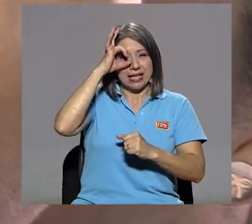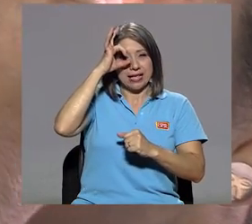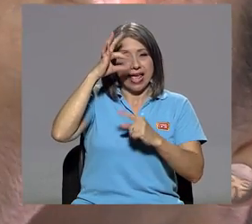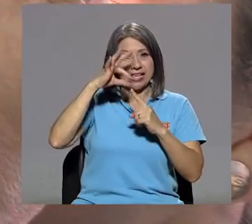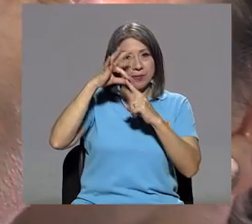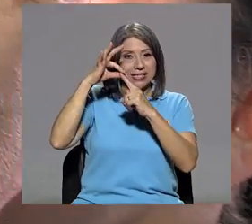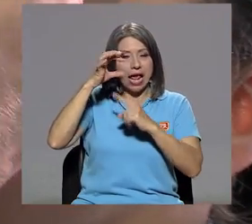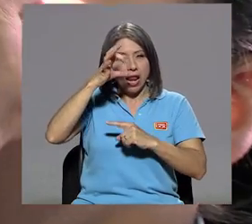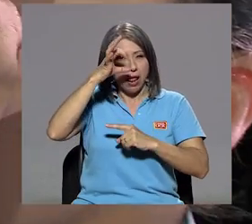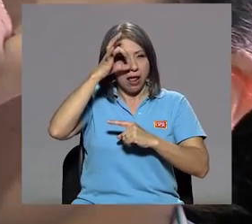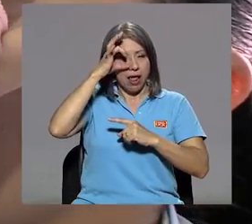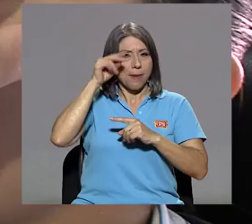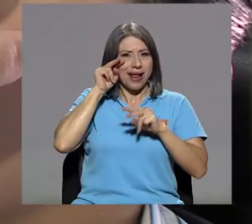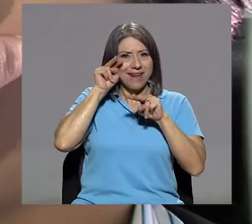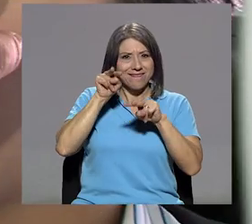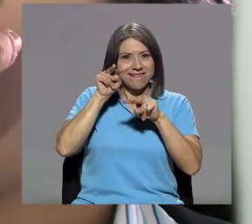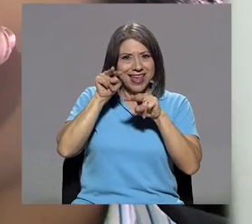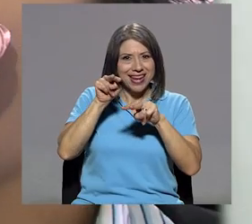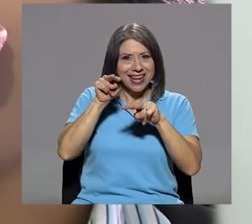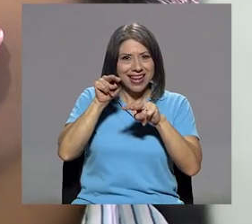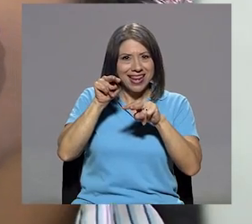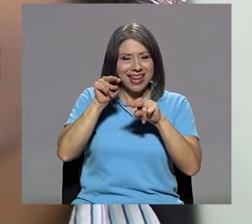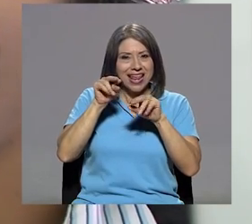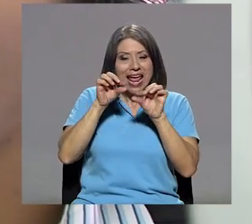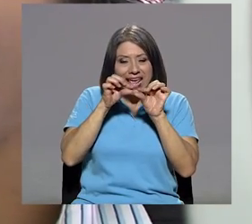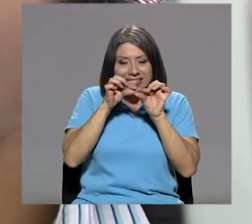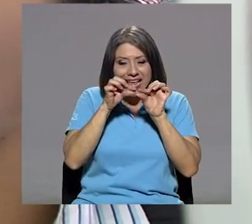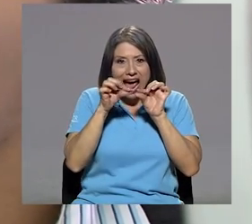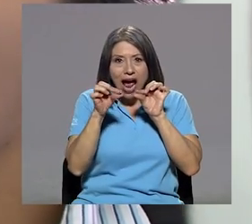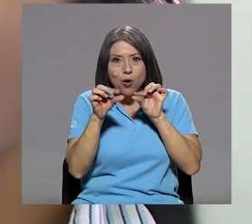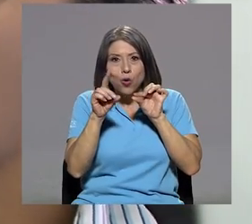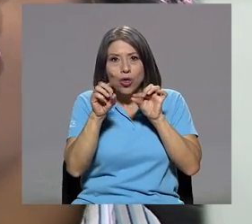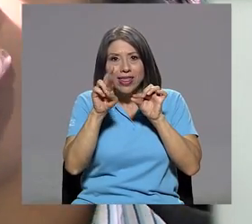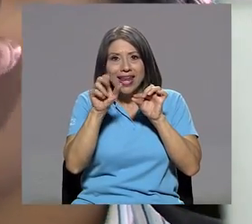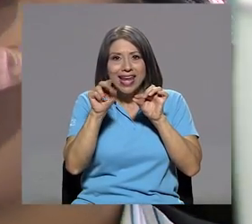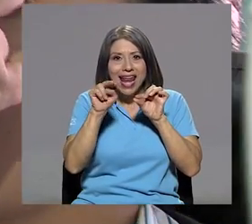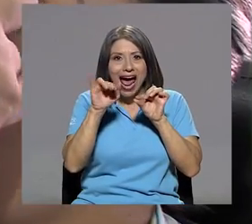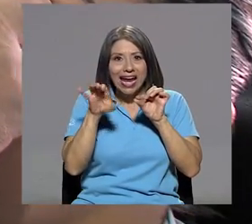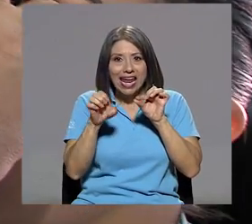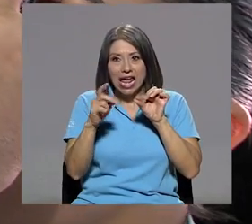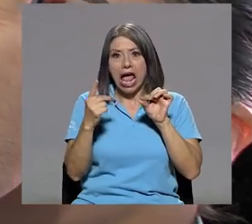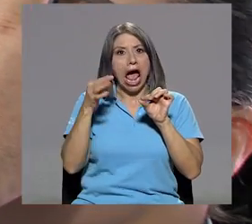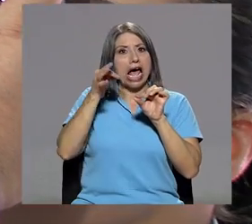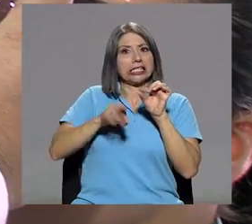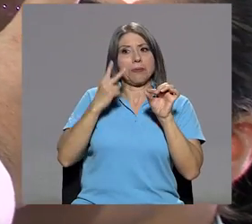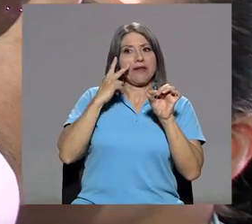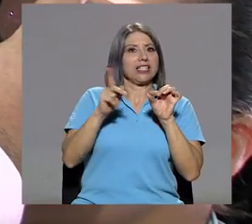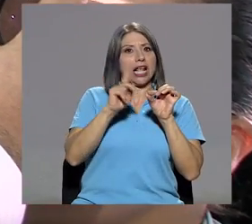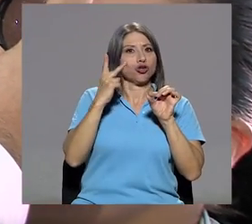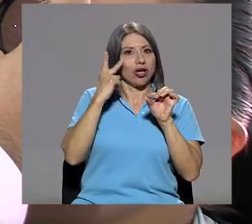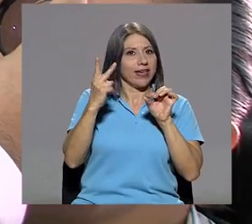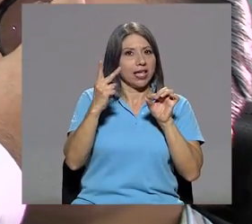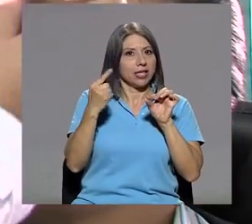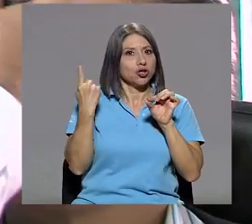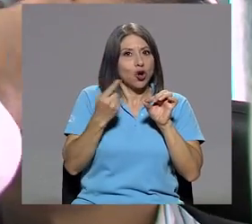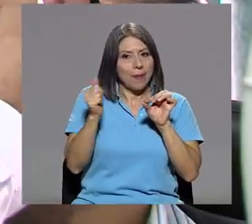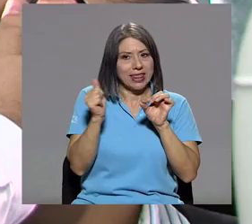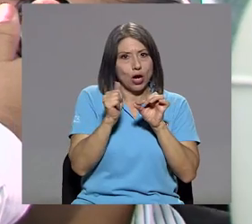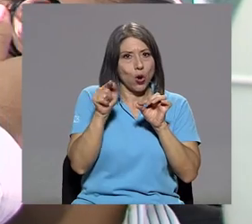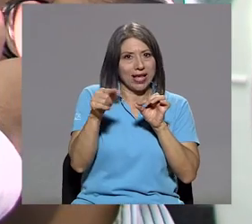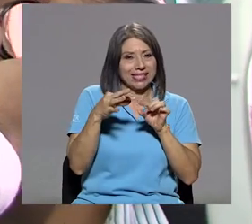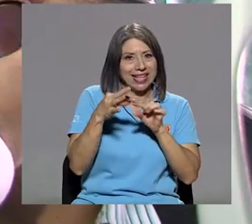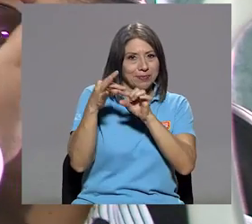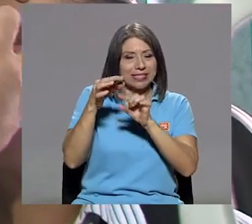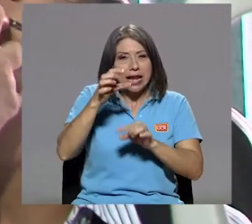ese ángulo de drenaje. El ángulo de drenaje no se ve a simple vista por ninguno de los aparatos, solo con ese lente. Entonces,